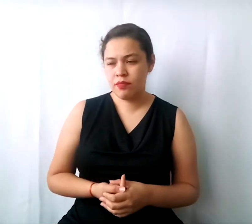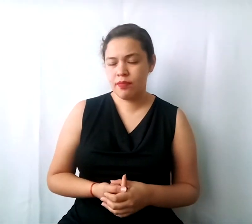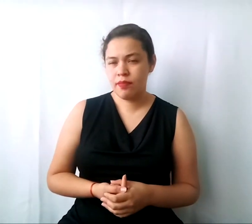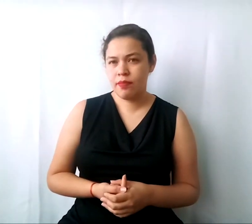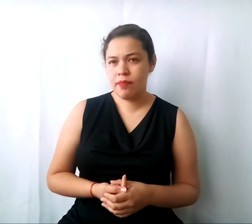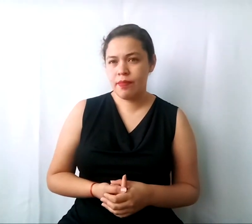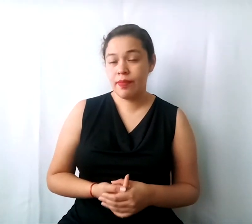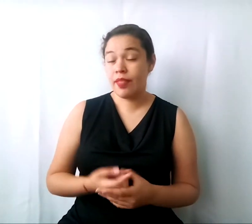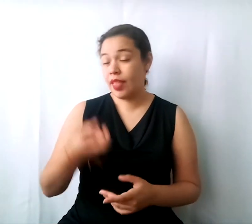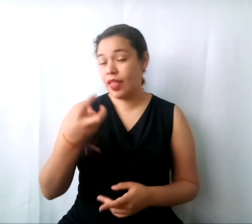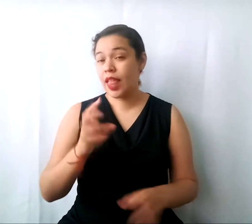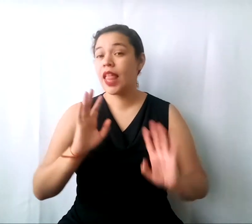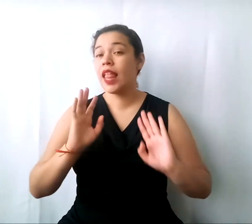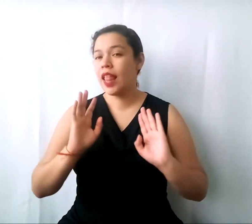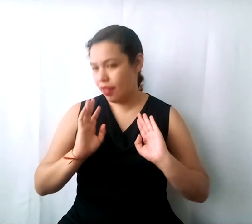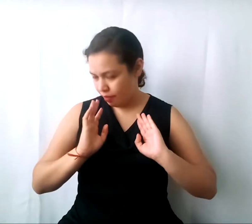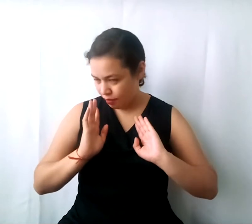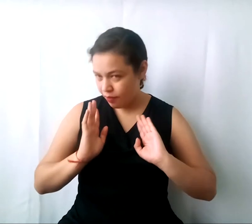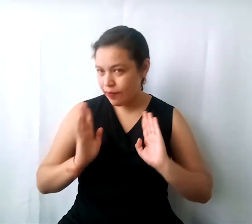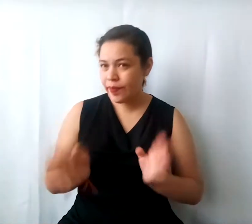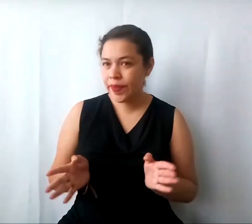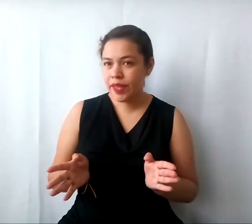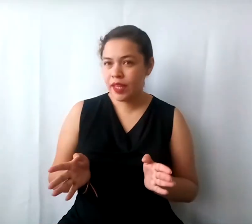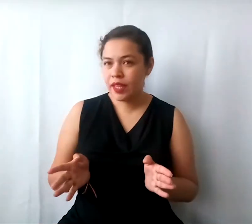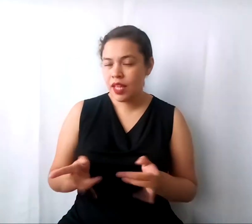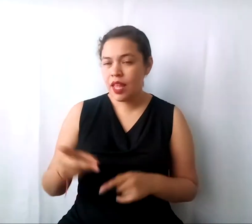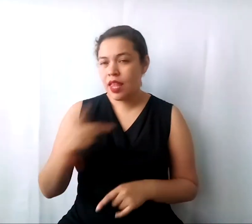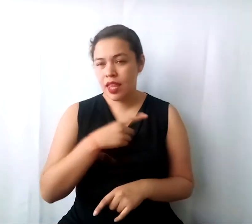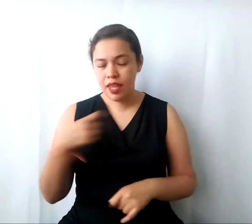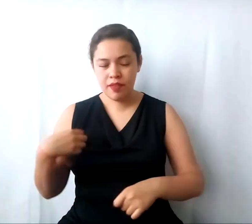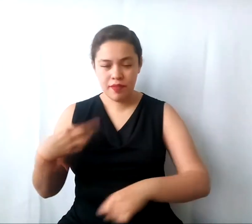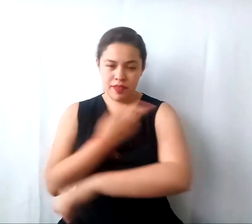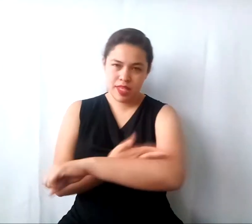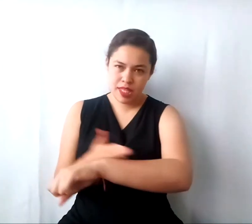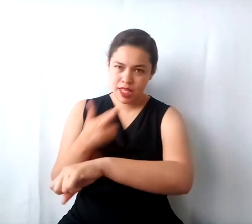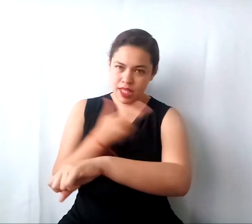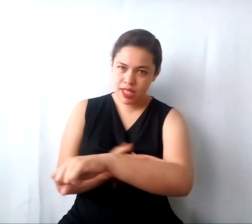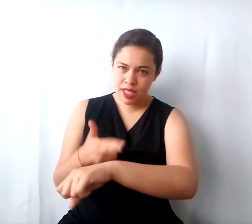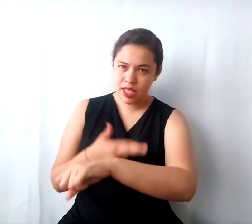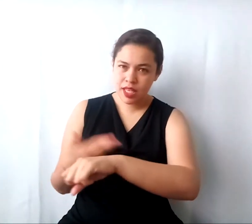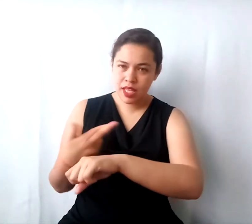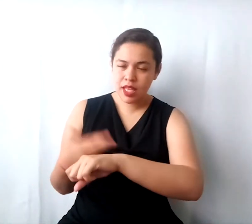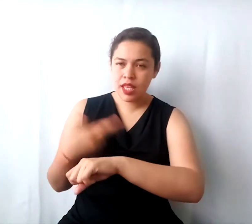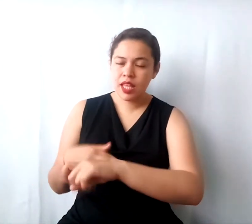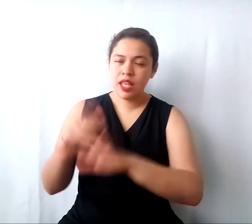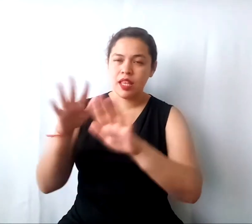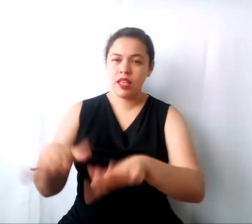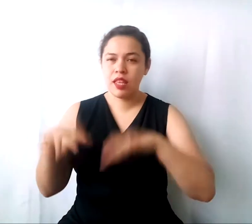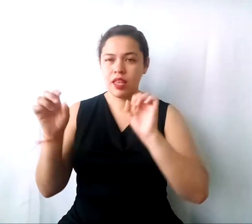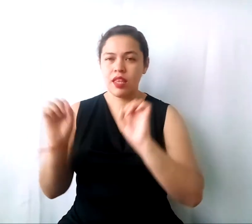Ahí podría darse que sí se puede, que sí debería estar registrado el despacho,